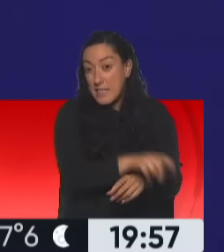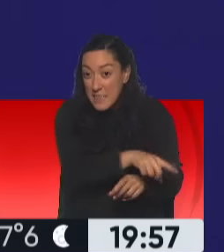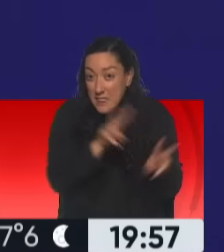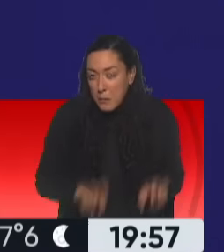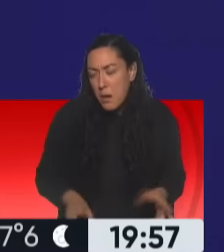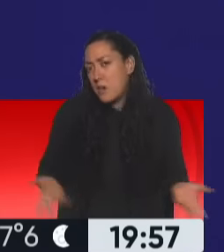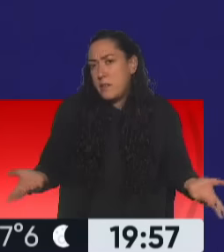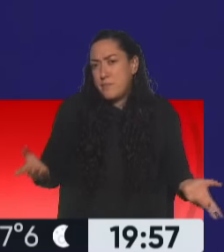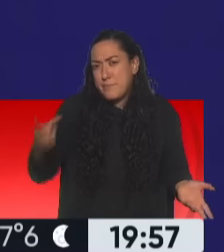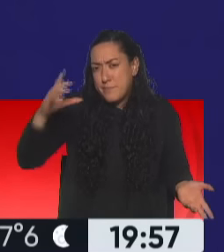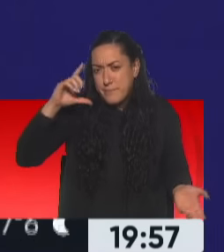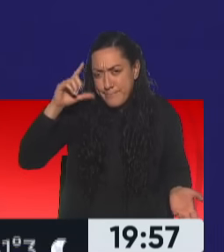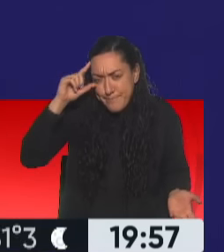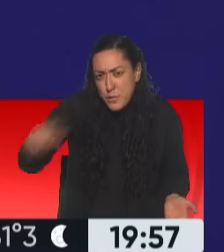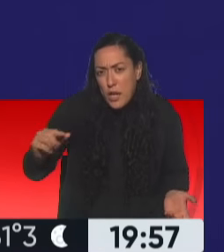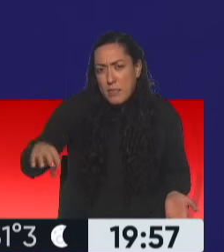Es decir,